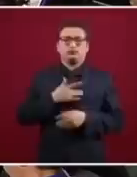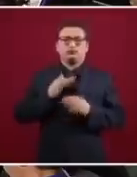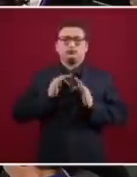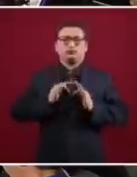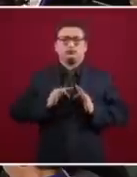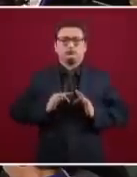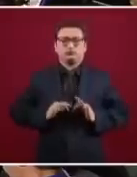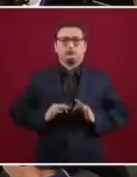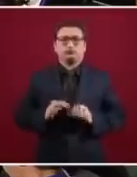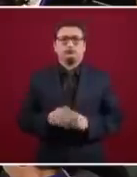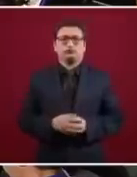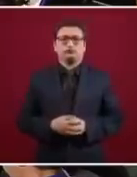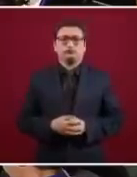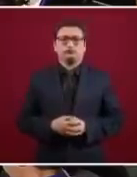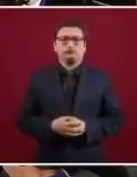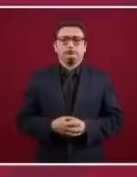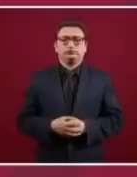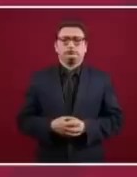también